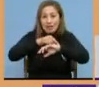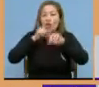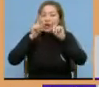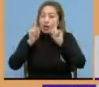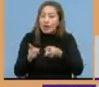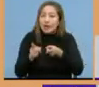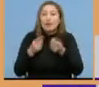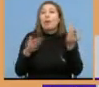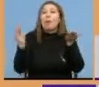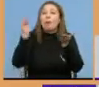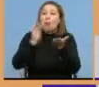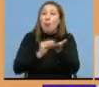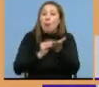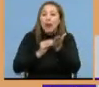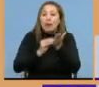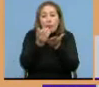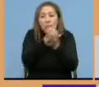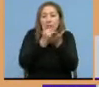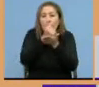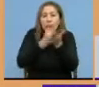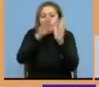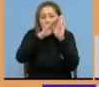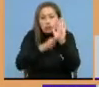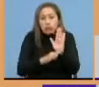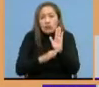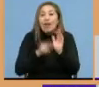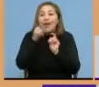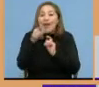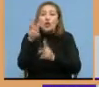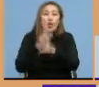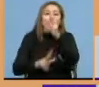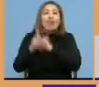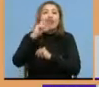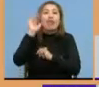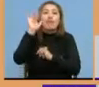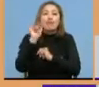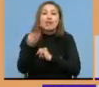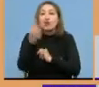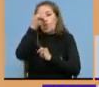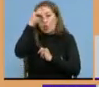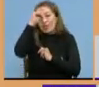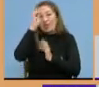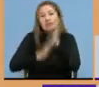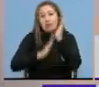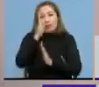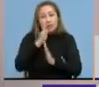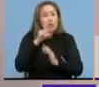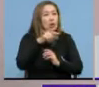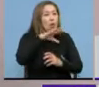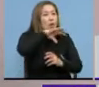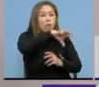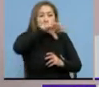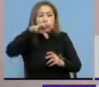lo que hacen es descongestionar la lista de espera del hospital pablo soria entonces operan los días miércoles en el hospital paterson tres regiones